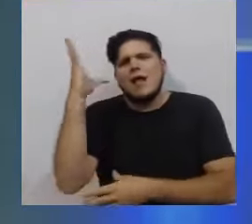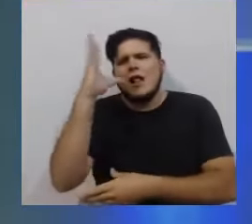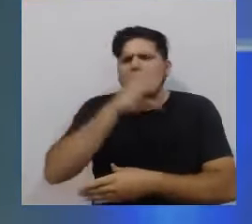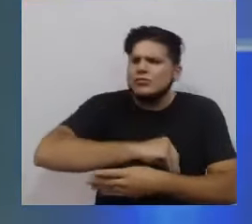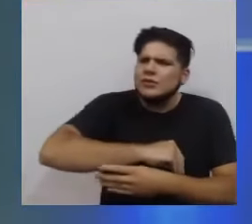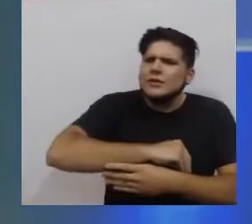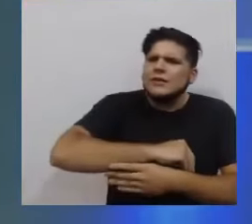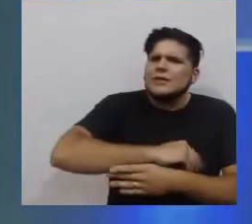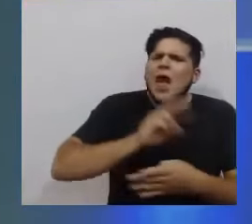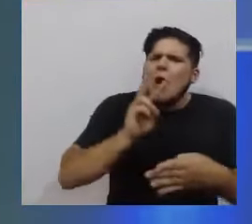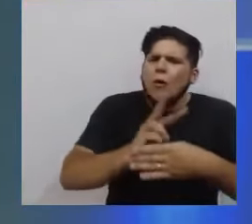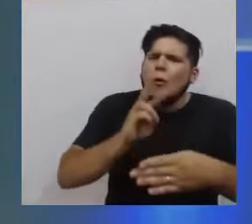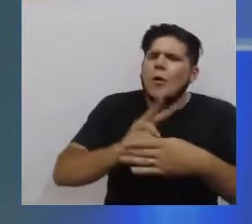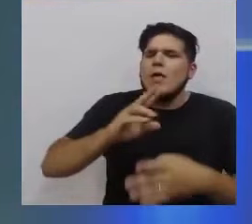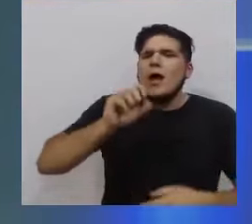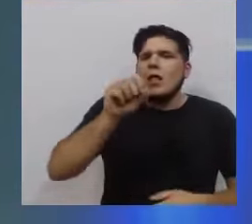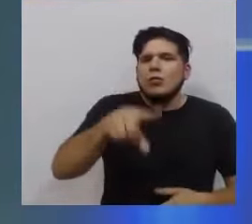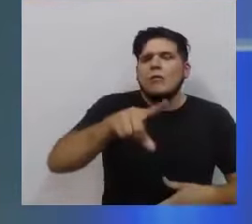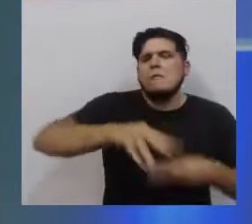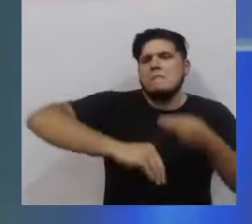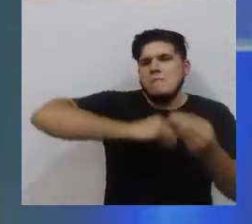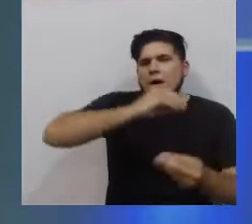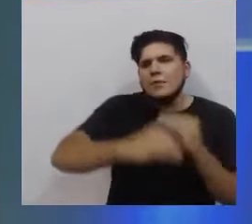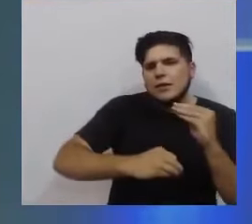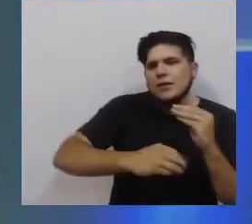día quien te da salud quien te